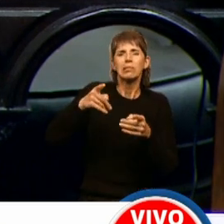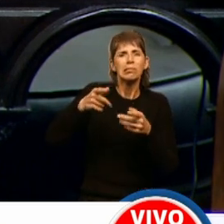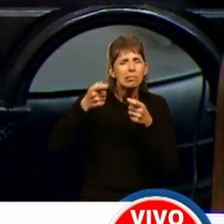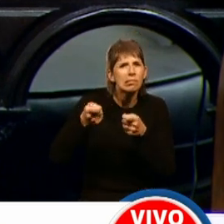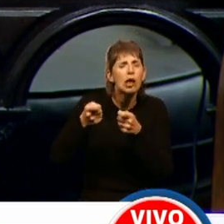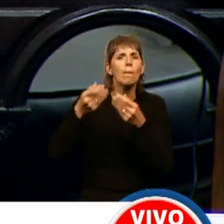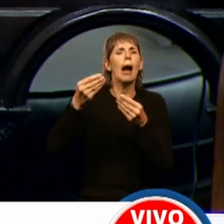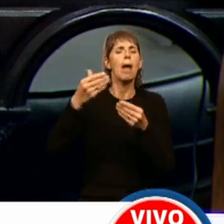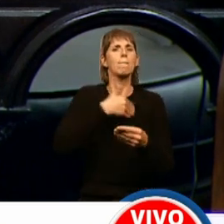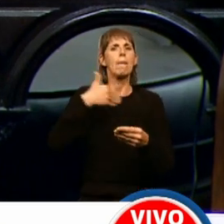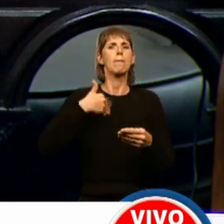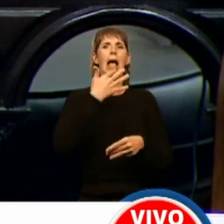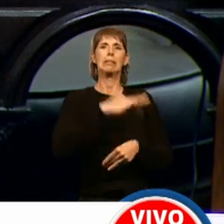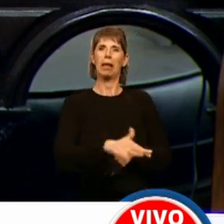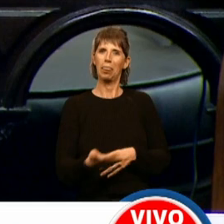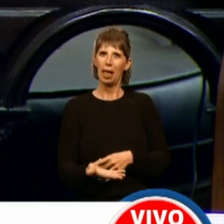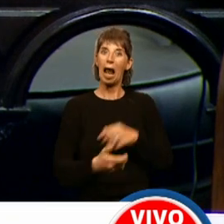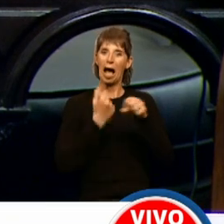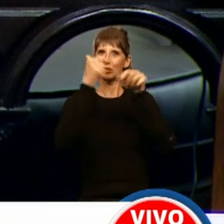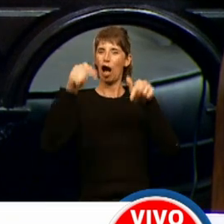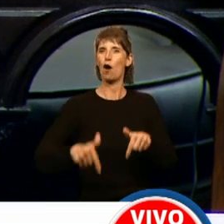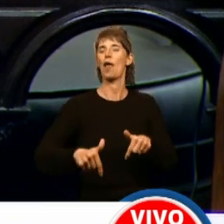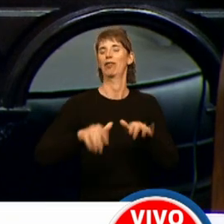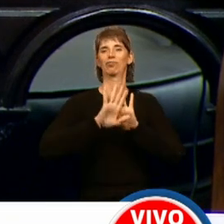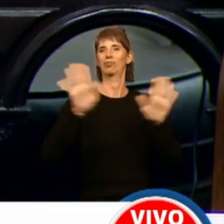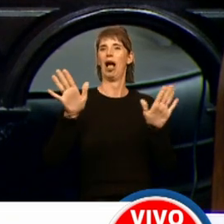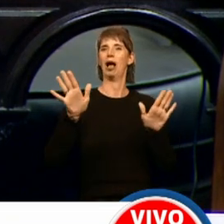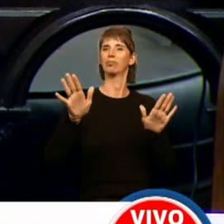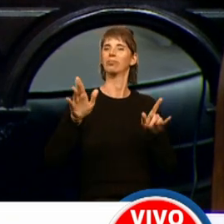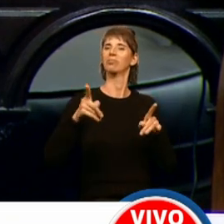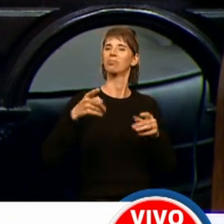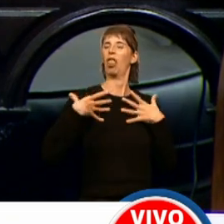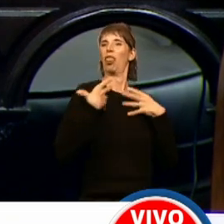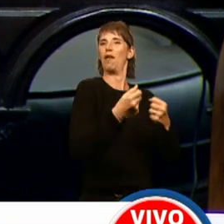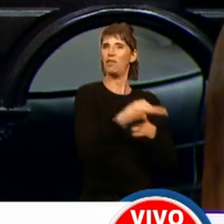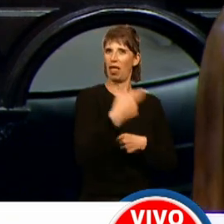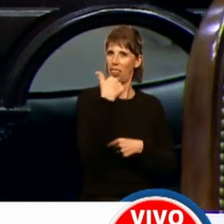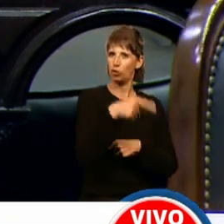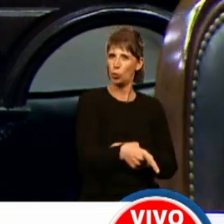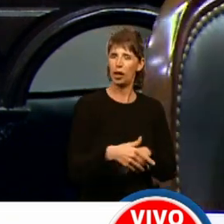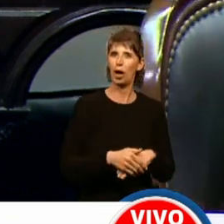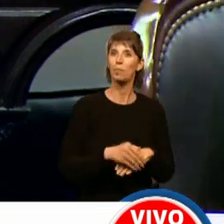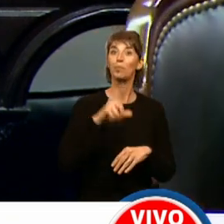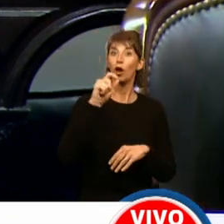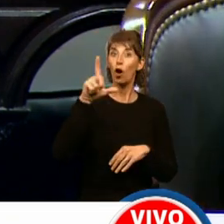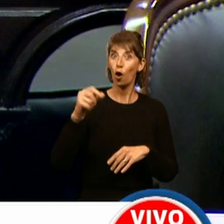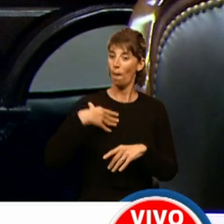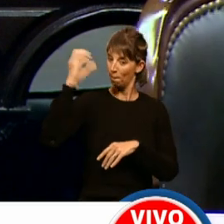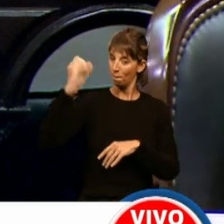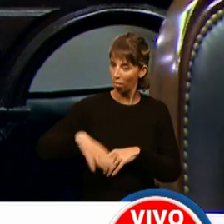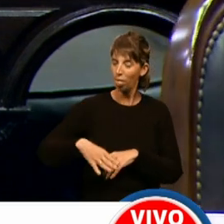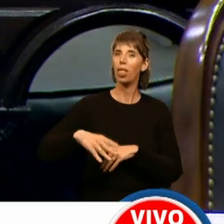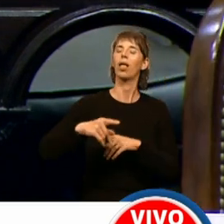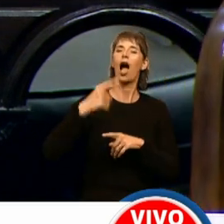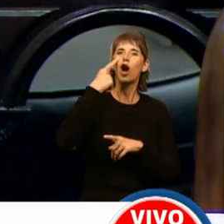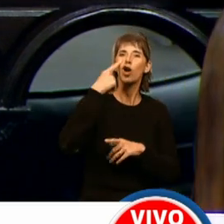que esa madre hoy sea su primer abanderada cuco vino a recorrer este recinto nos acompañó en